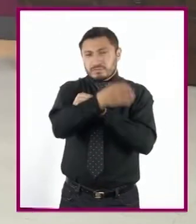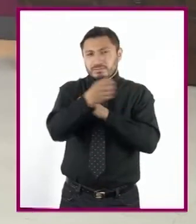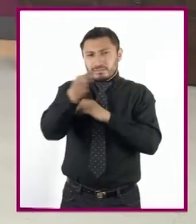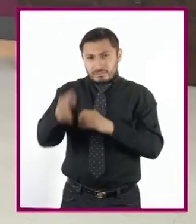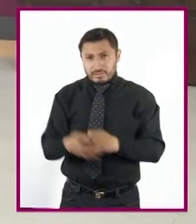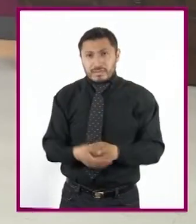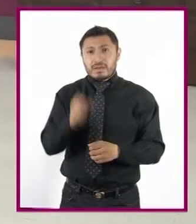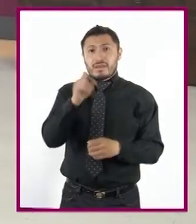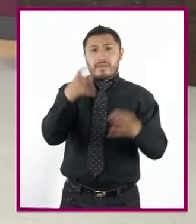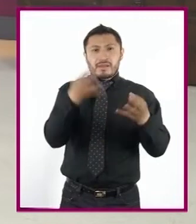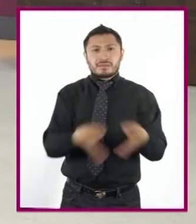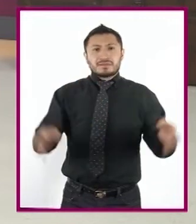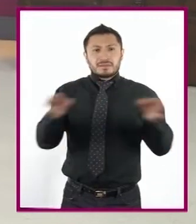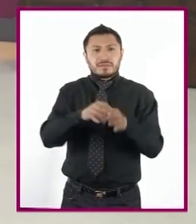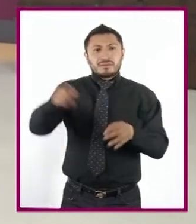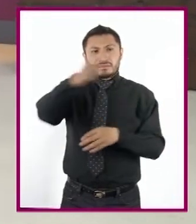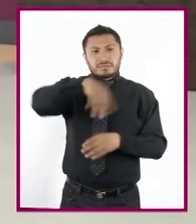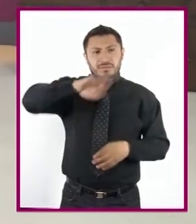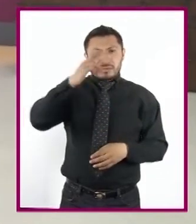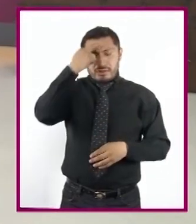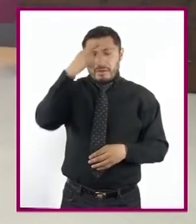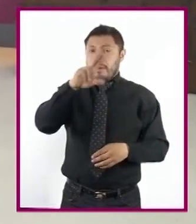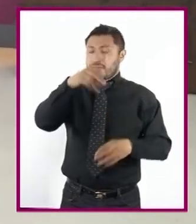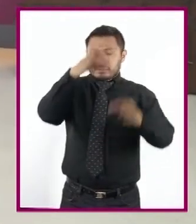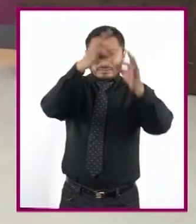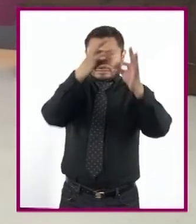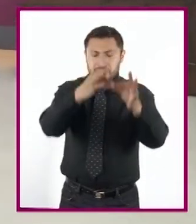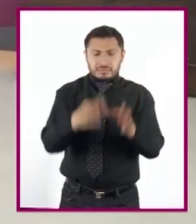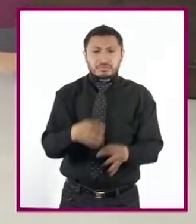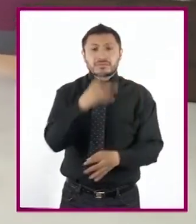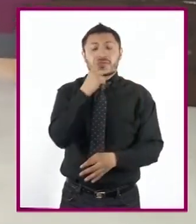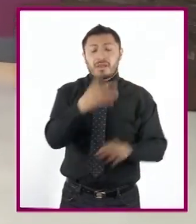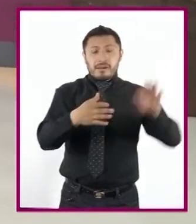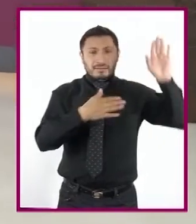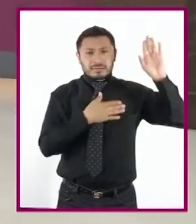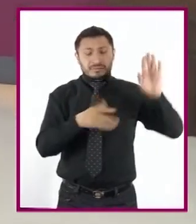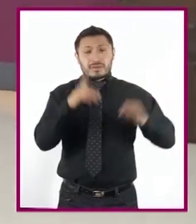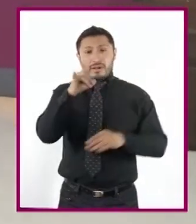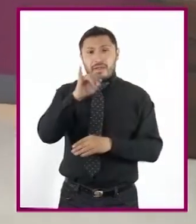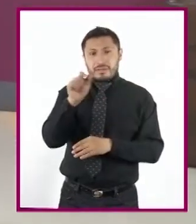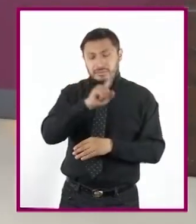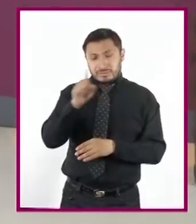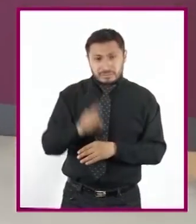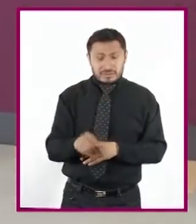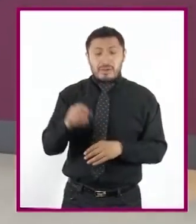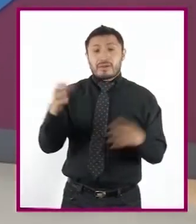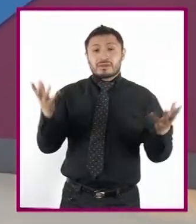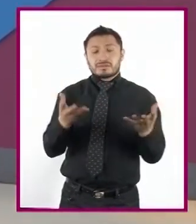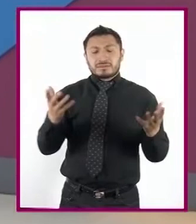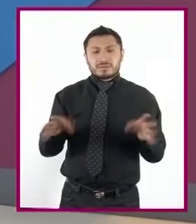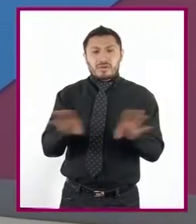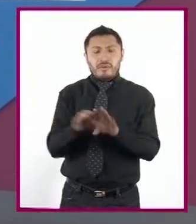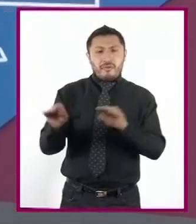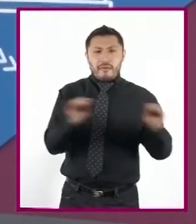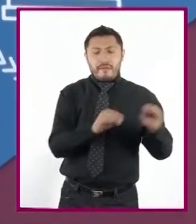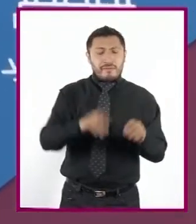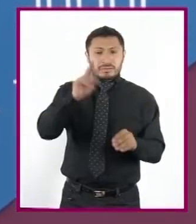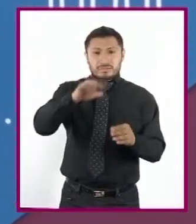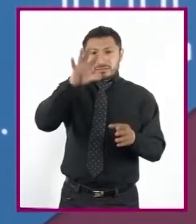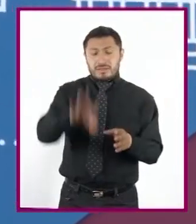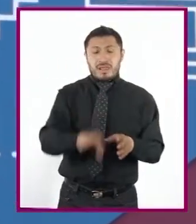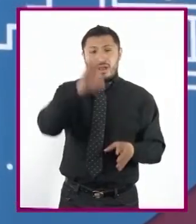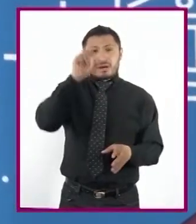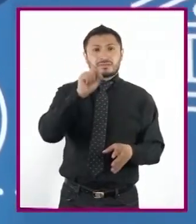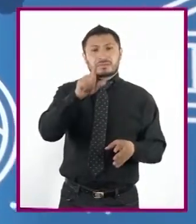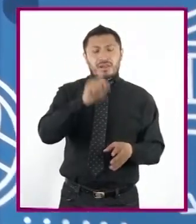es importante considerar que al incumplir con sus propios dichos, Porfirio Díaz provocó que el movimiento antirreeleccionista,